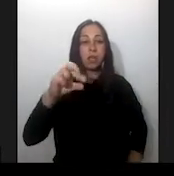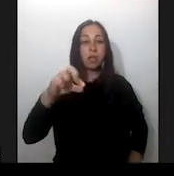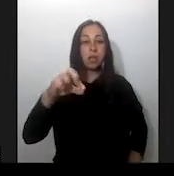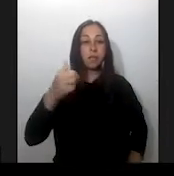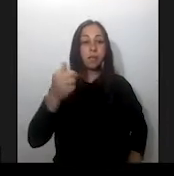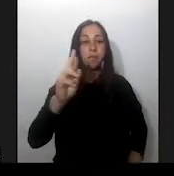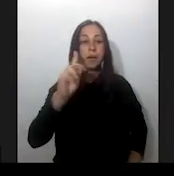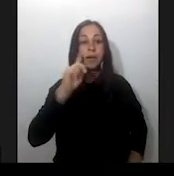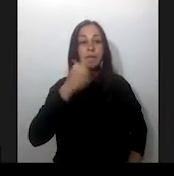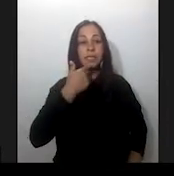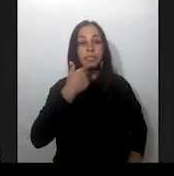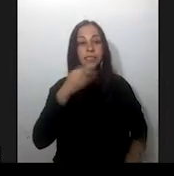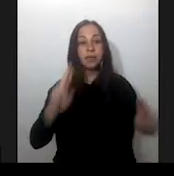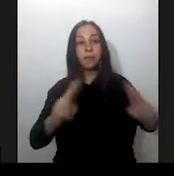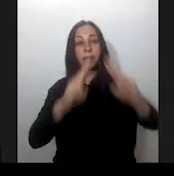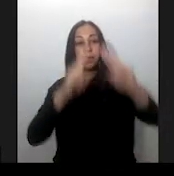2000,